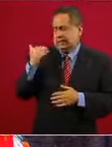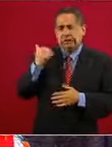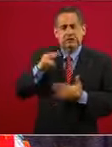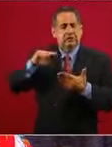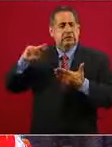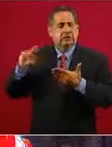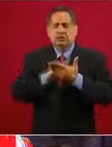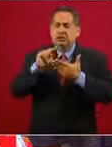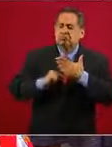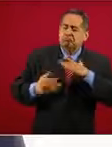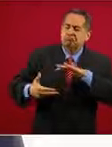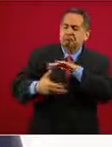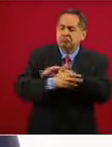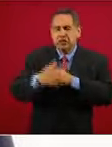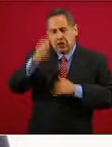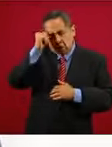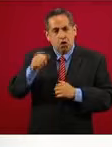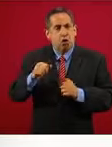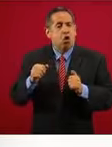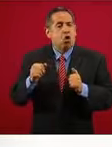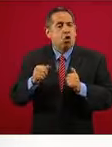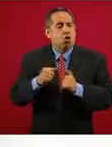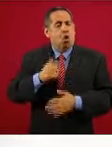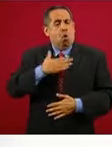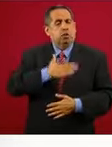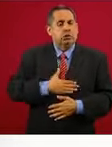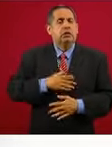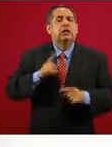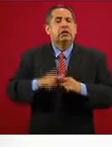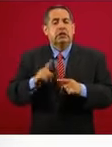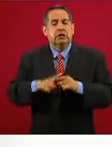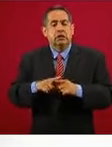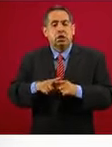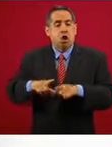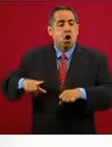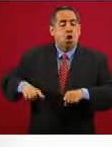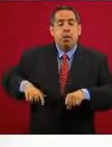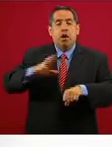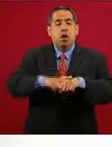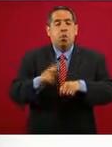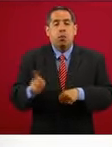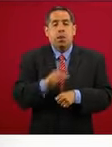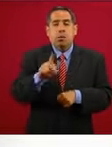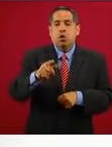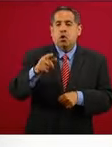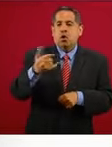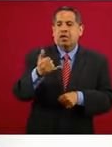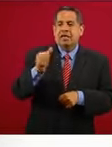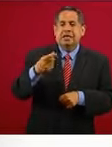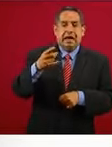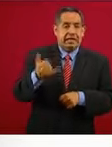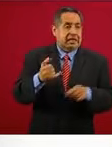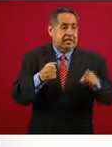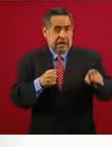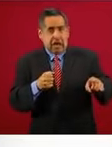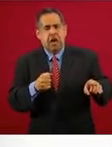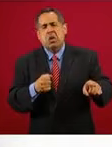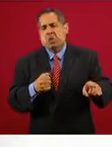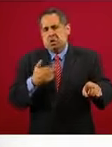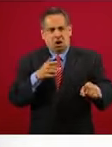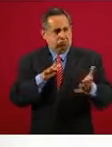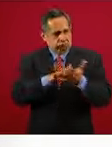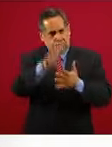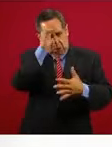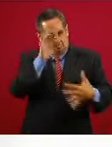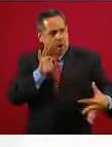acuerdo de justicia con los gobernadores de los pueblos yaquis. Además,